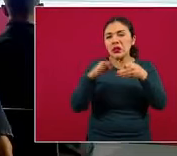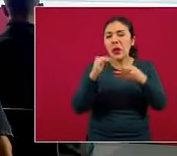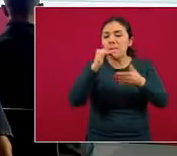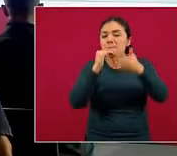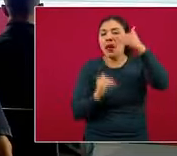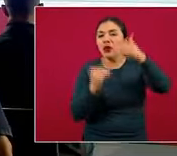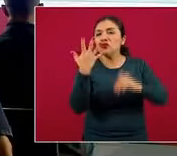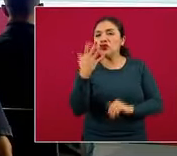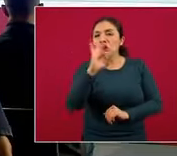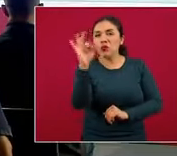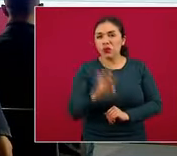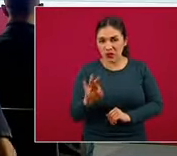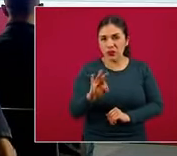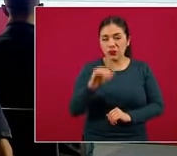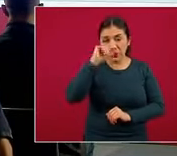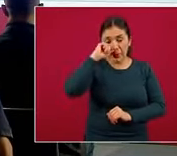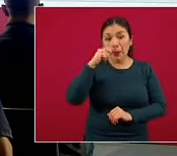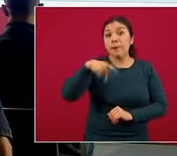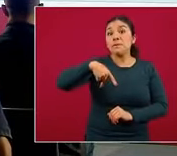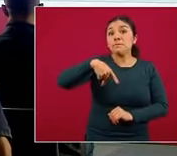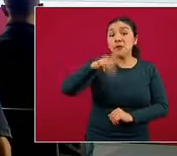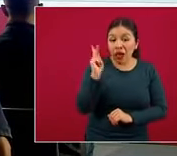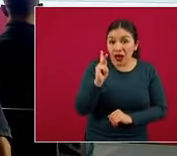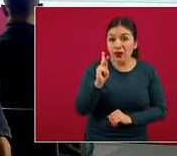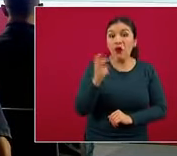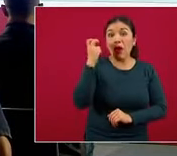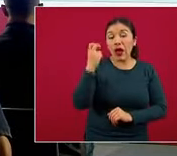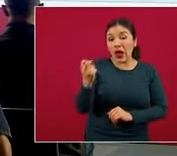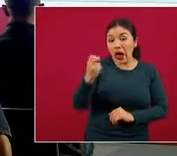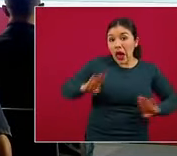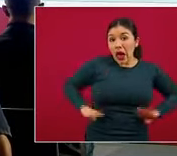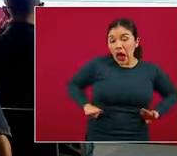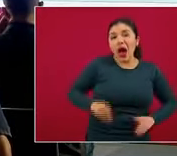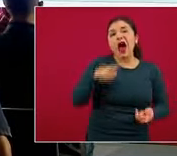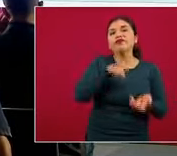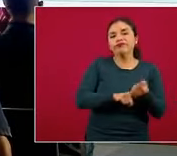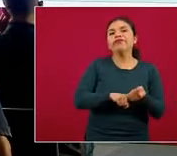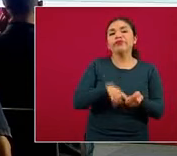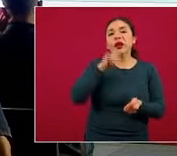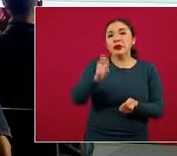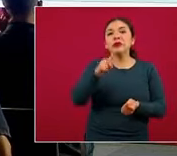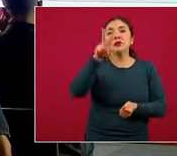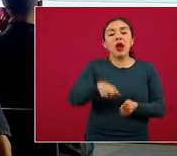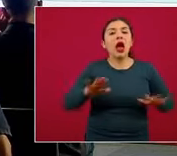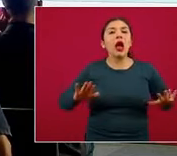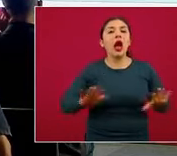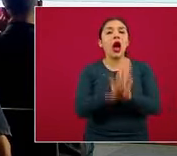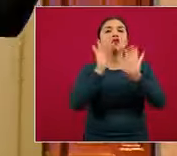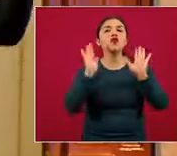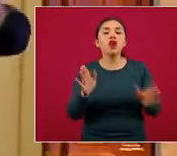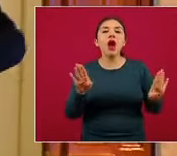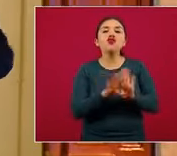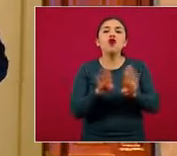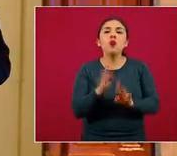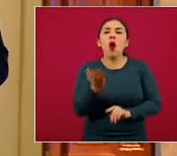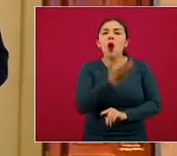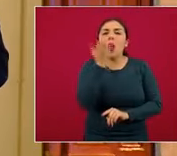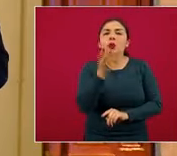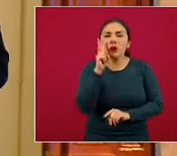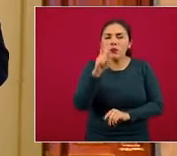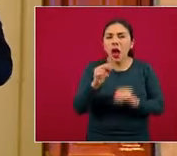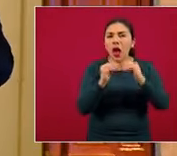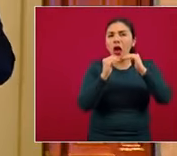5%. Sin embargo, esto ya representa un cambio en la tendencia ascendente